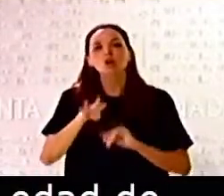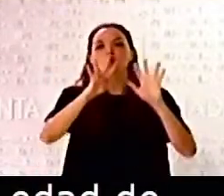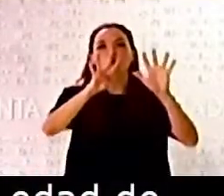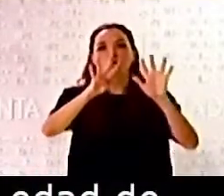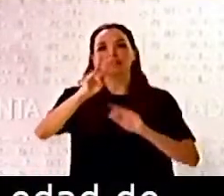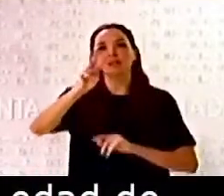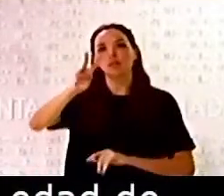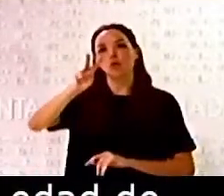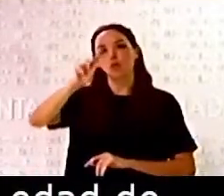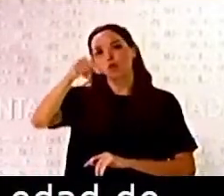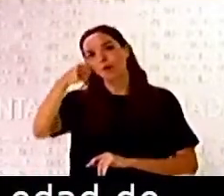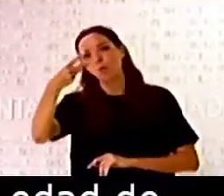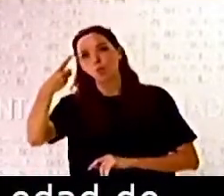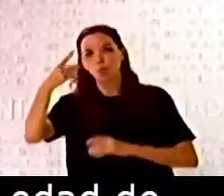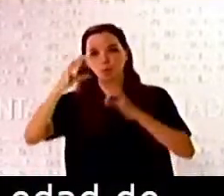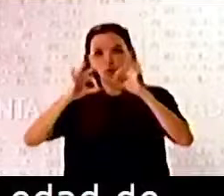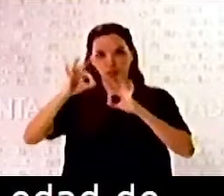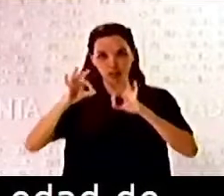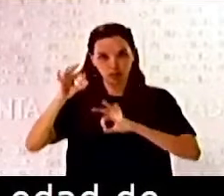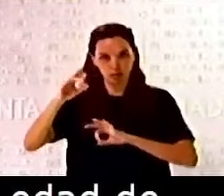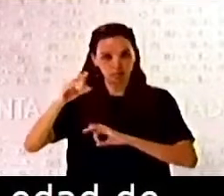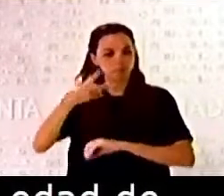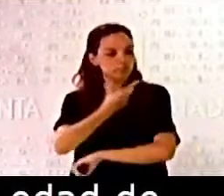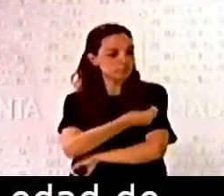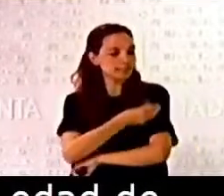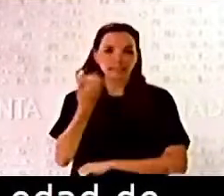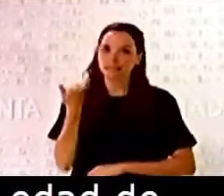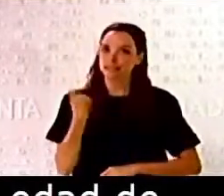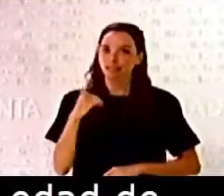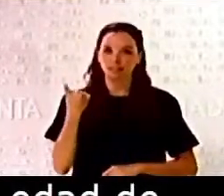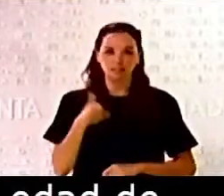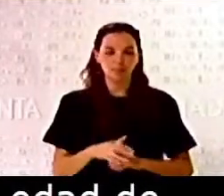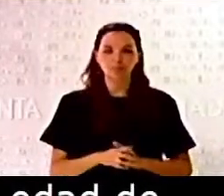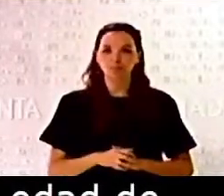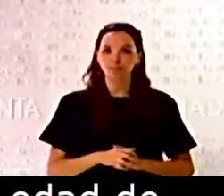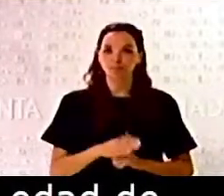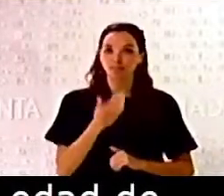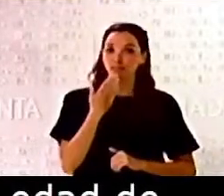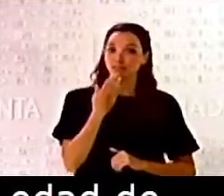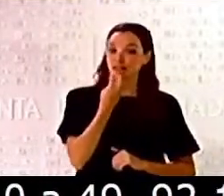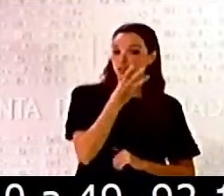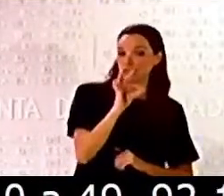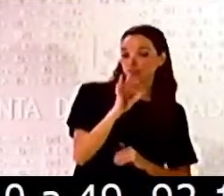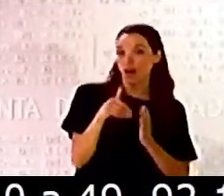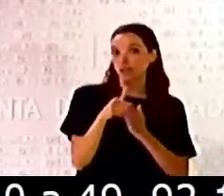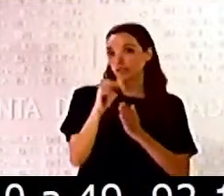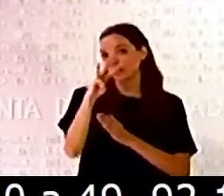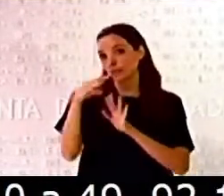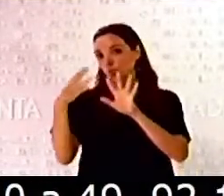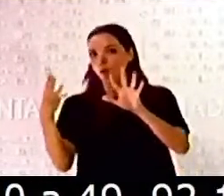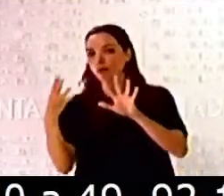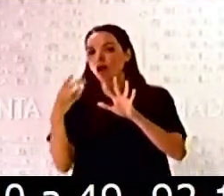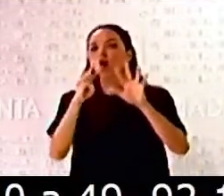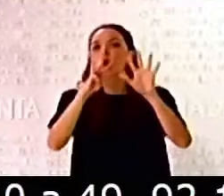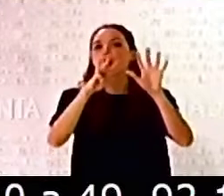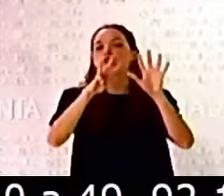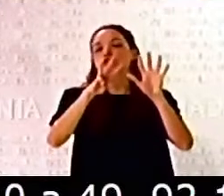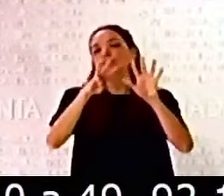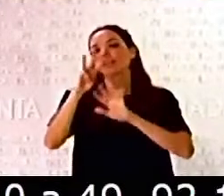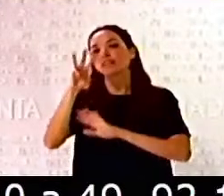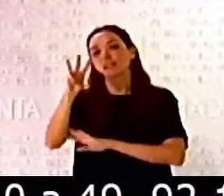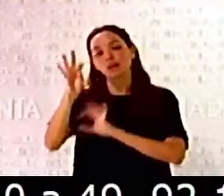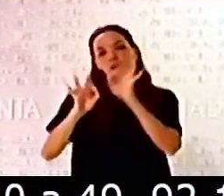92,1% de población vacunada, de 30 a 39 el 83% de